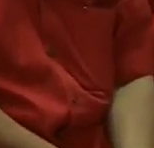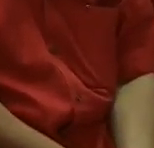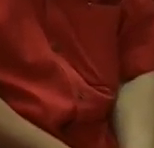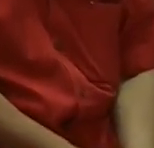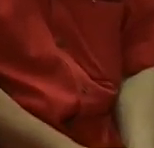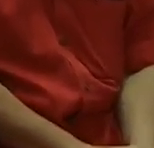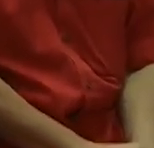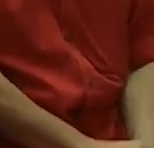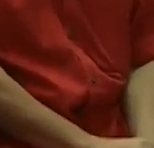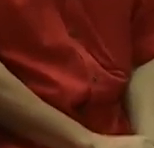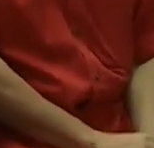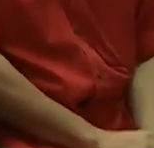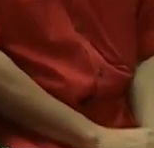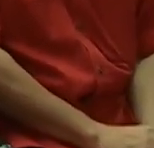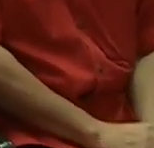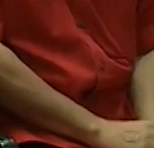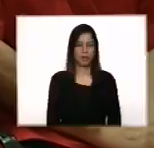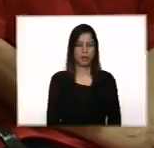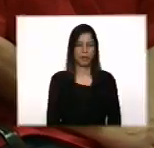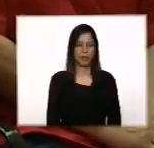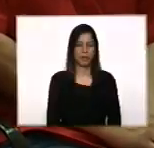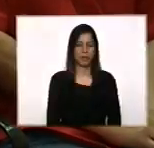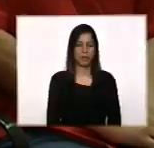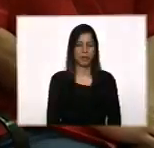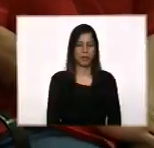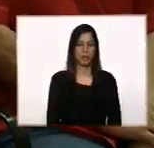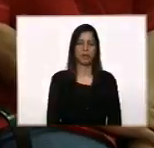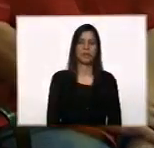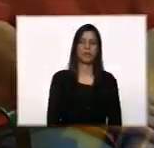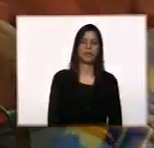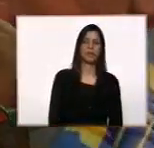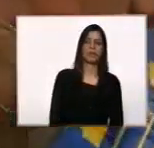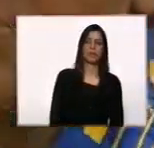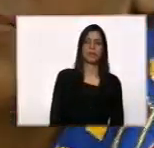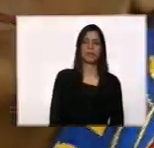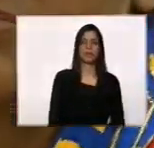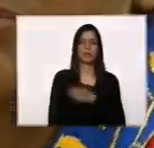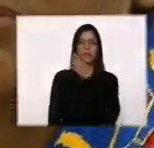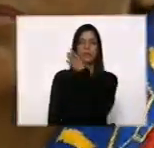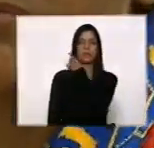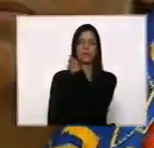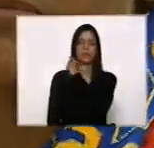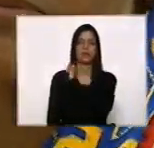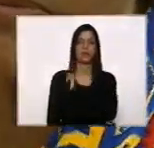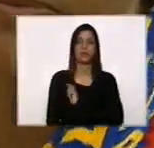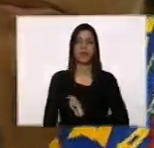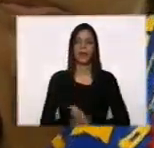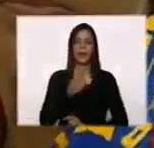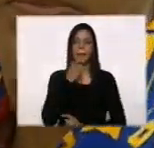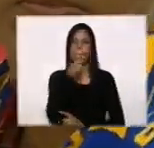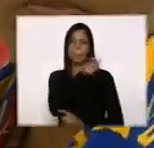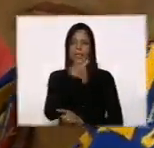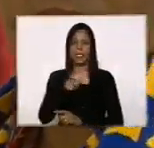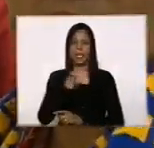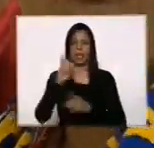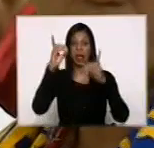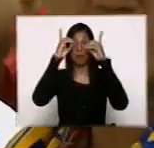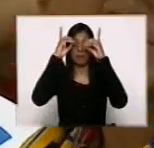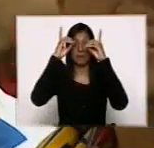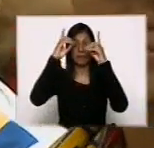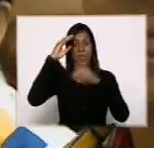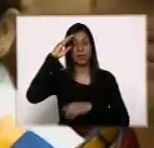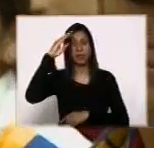Un saludo para la hermana presidenta y para los que la